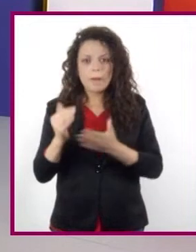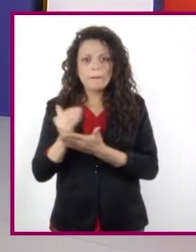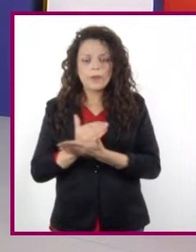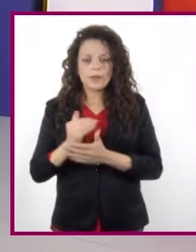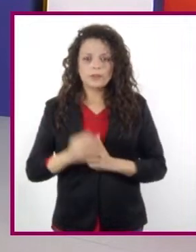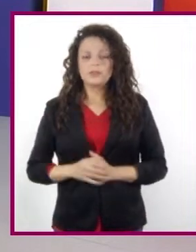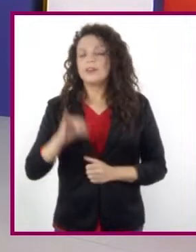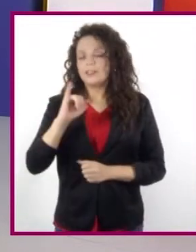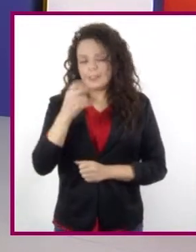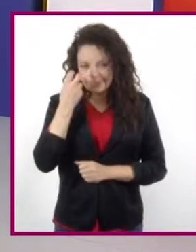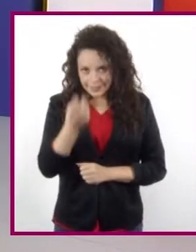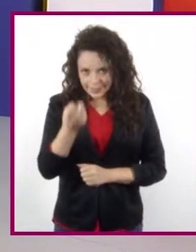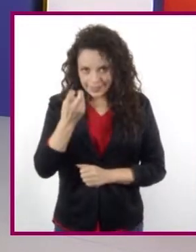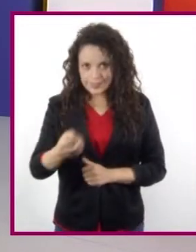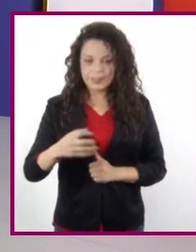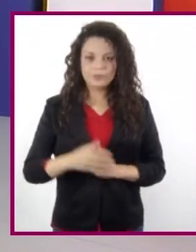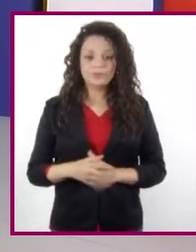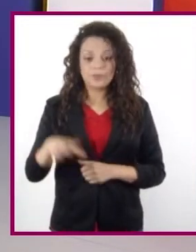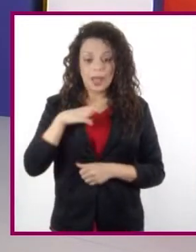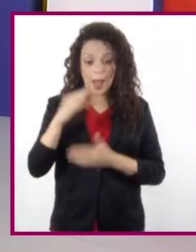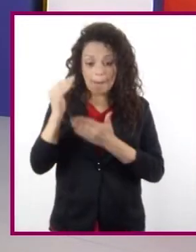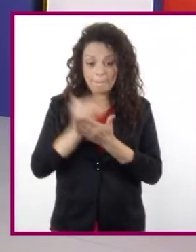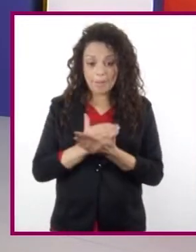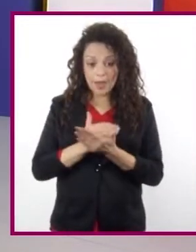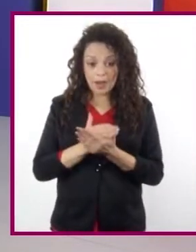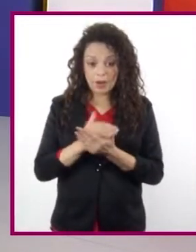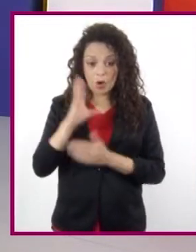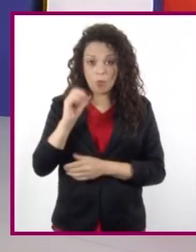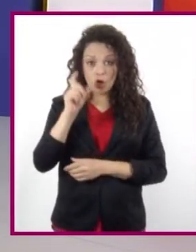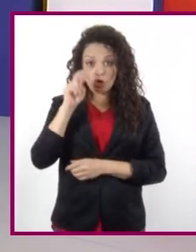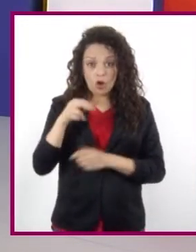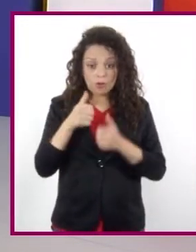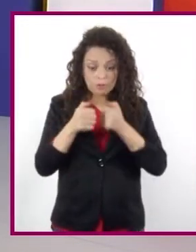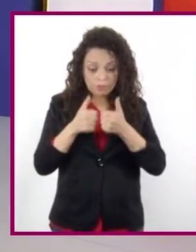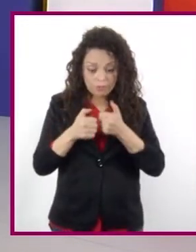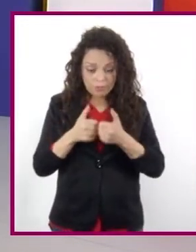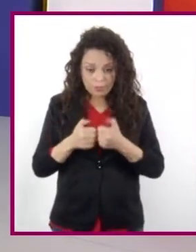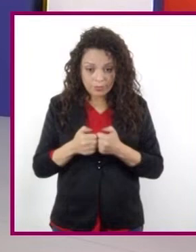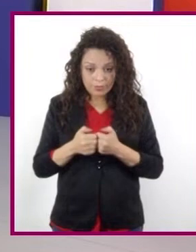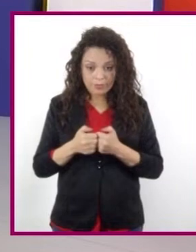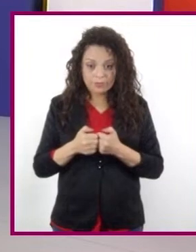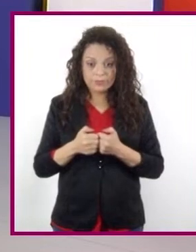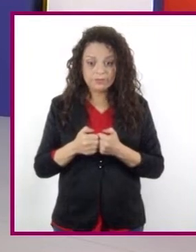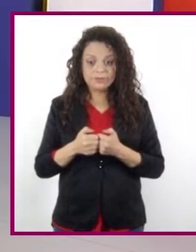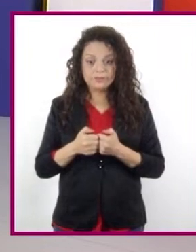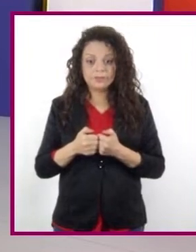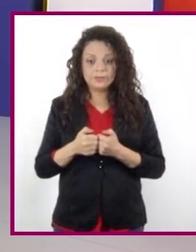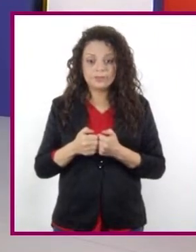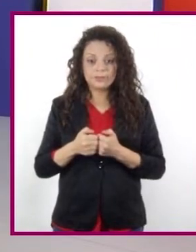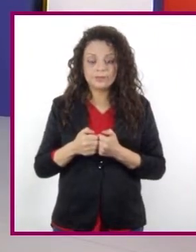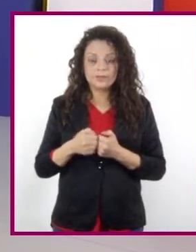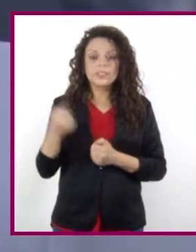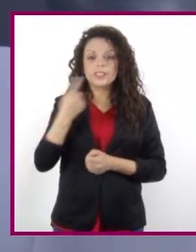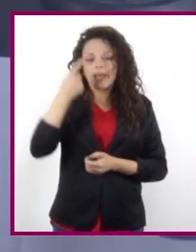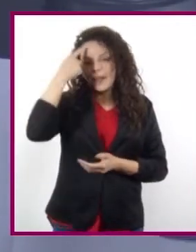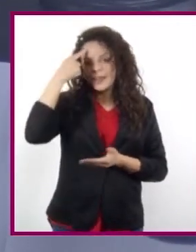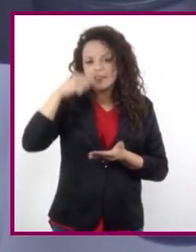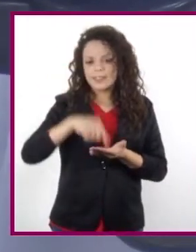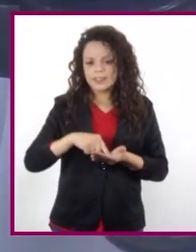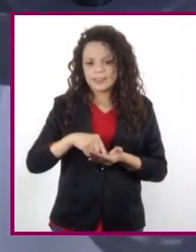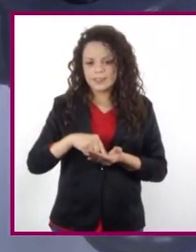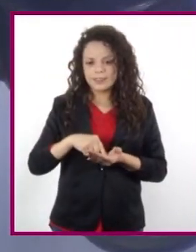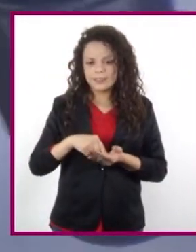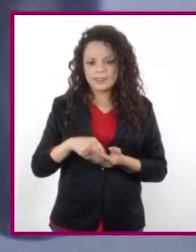Al tener menos botones, pues ¿qué creen? Esta parte de movimiento o la